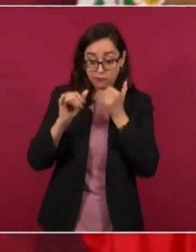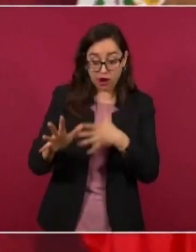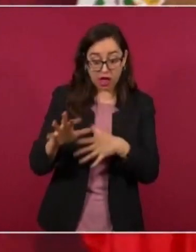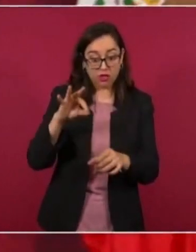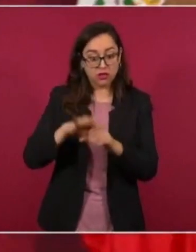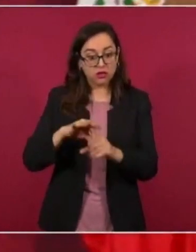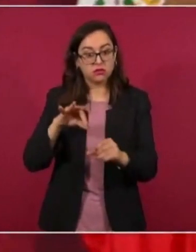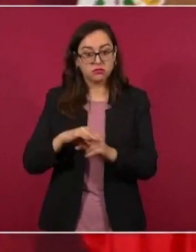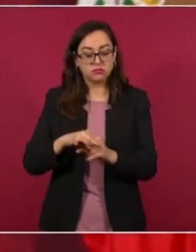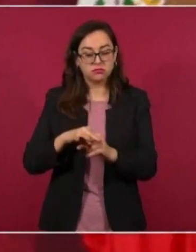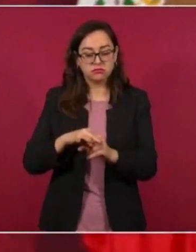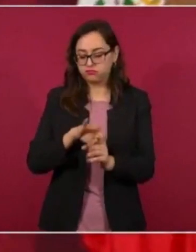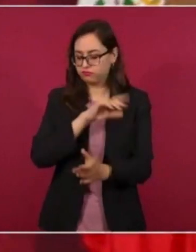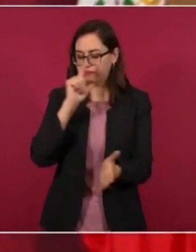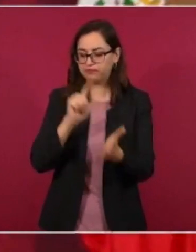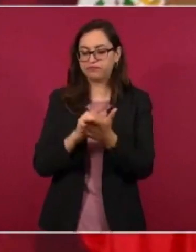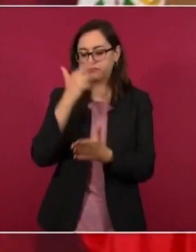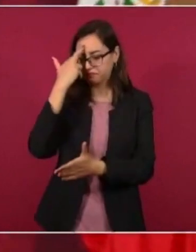Y hay otros mecanismos.